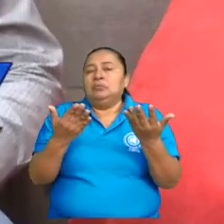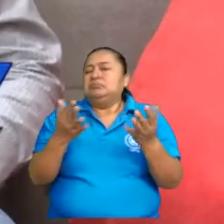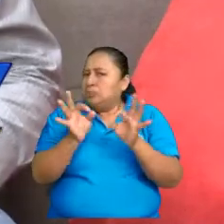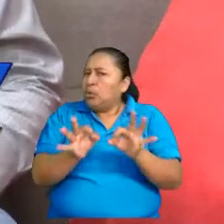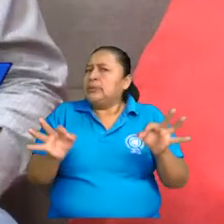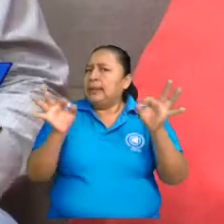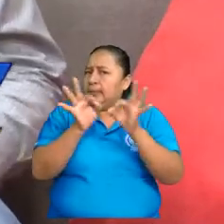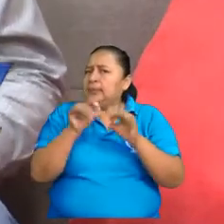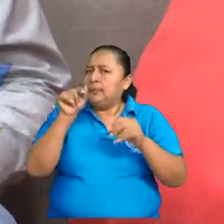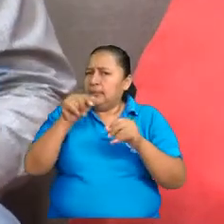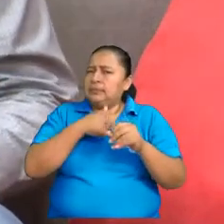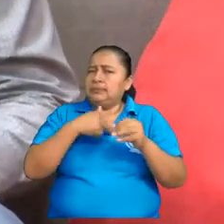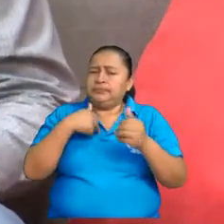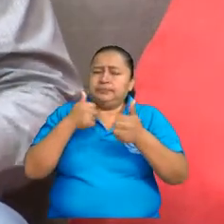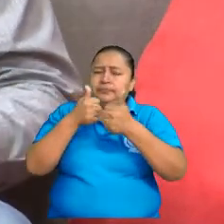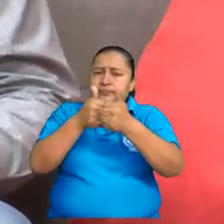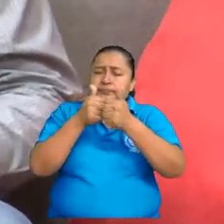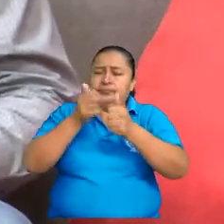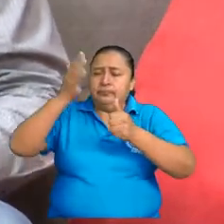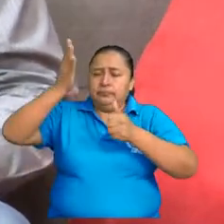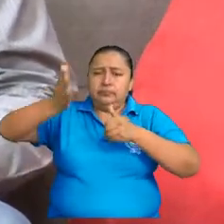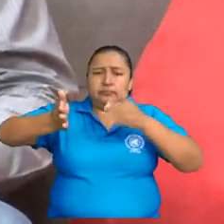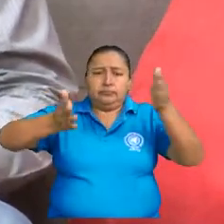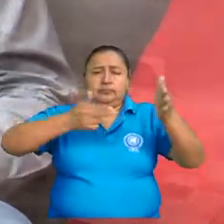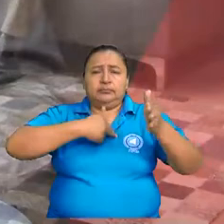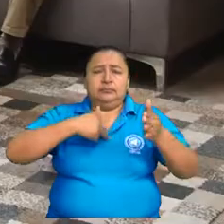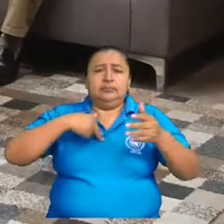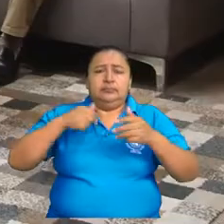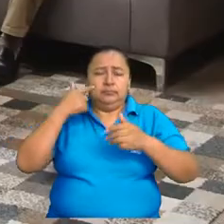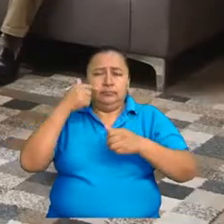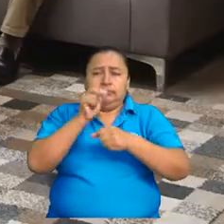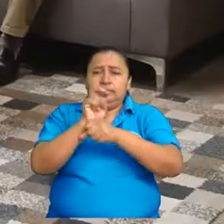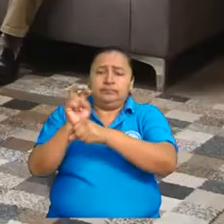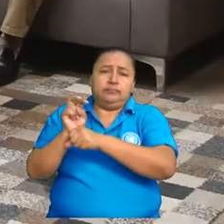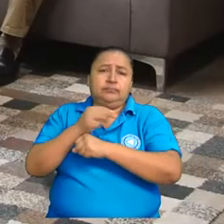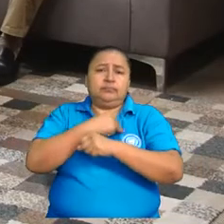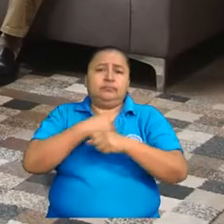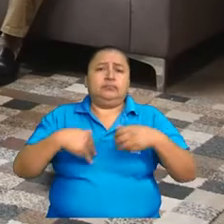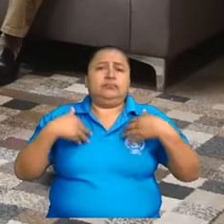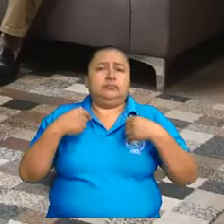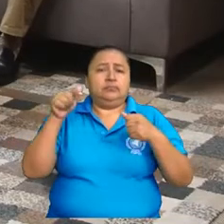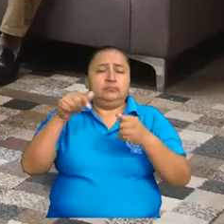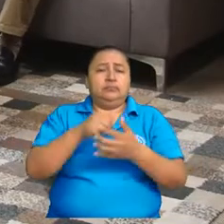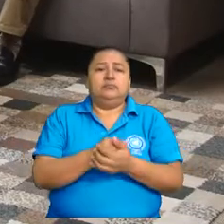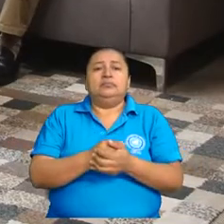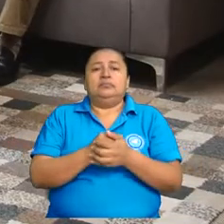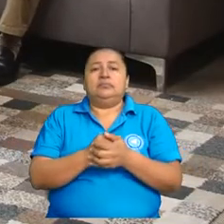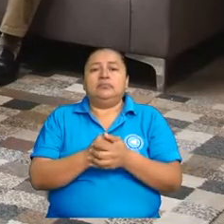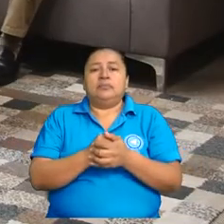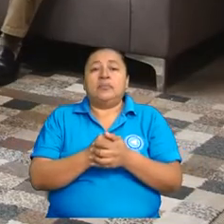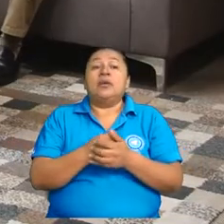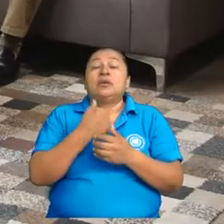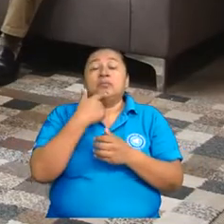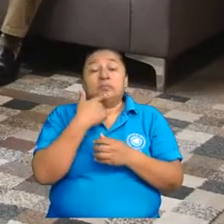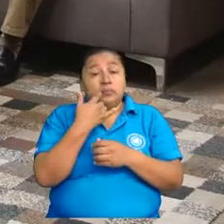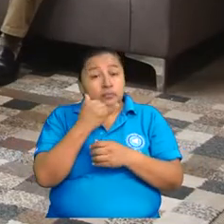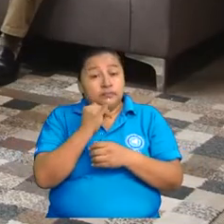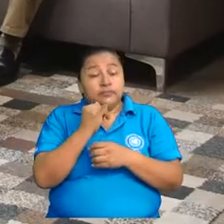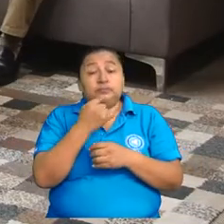de seguimiento o nexo epidemiológico que se establece a partir de la vigilancia del Ministerio de Salud ahí? Por eso es la importancia de